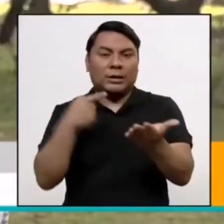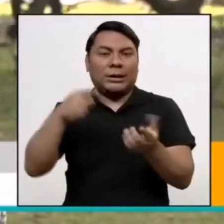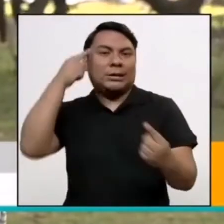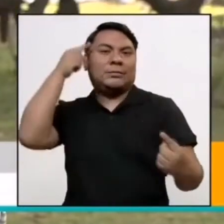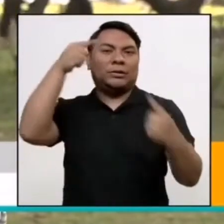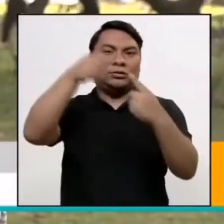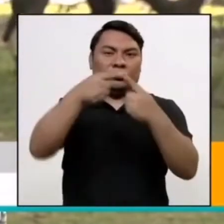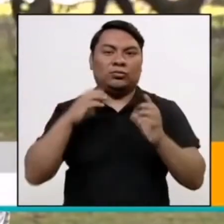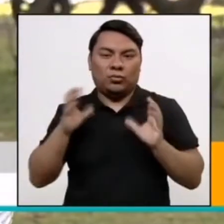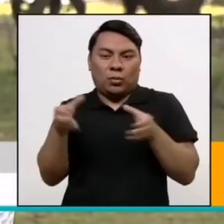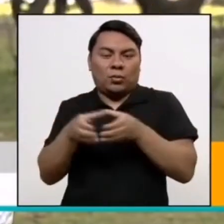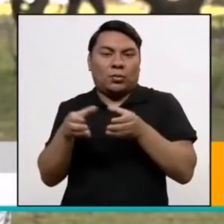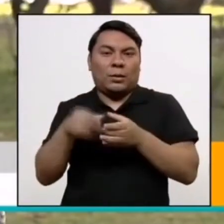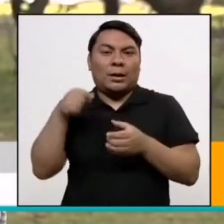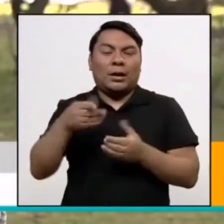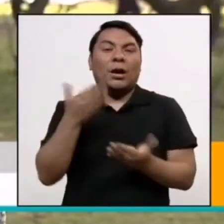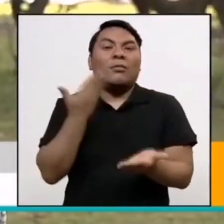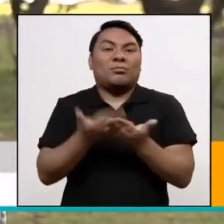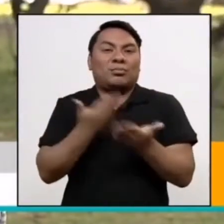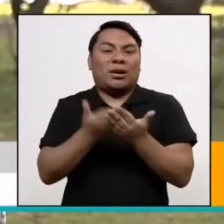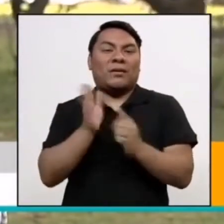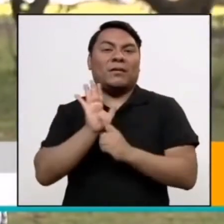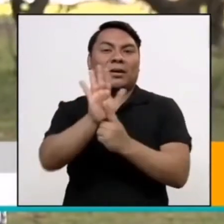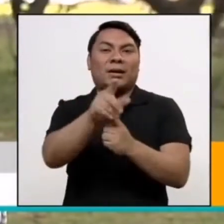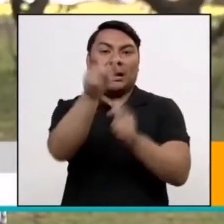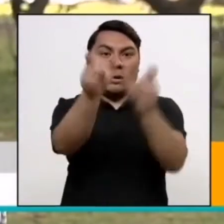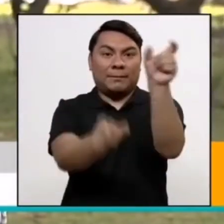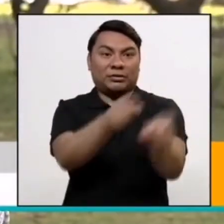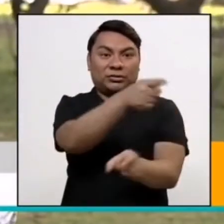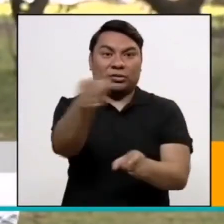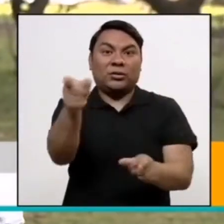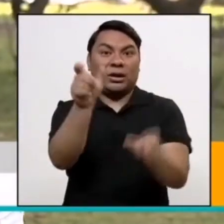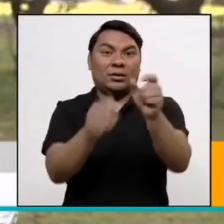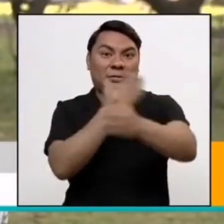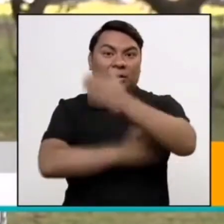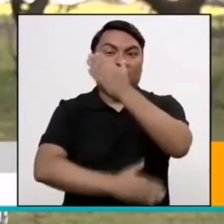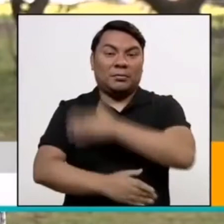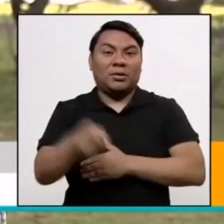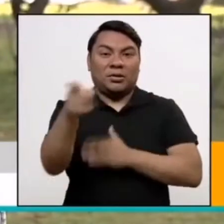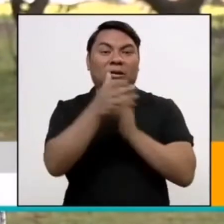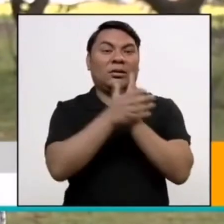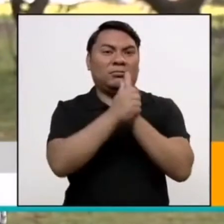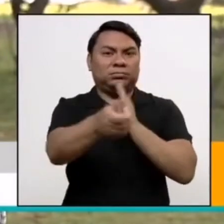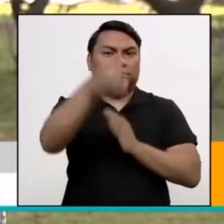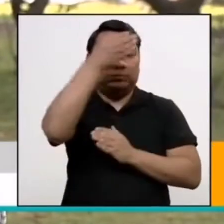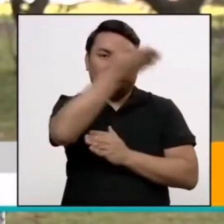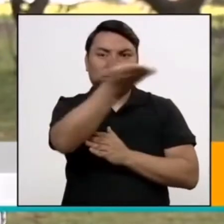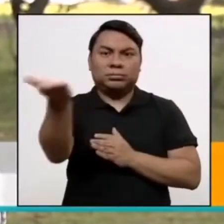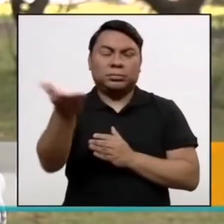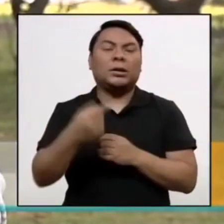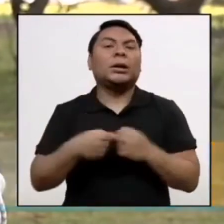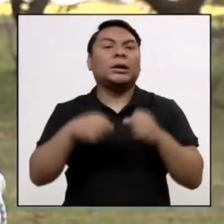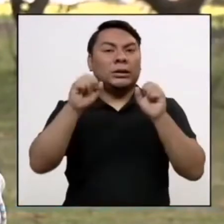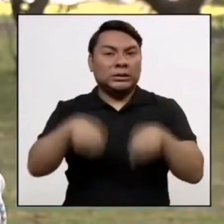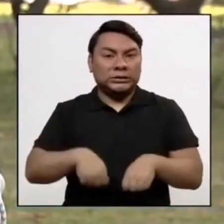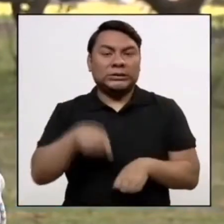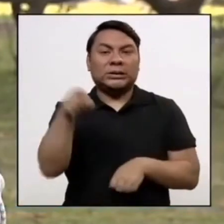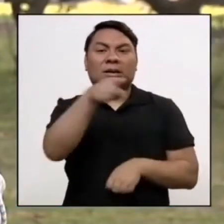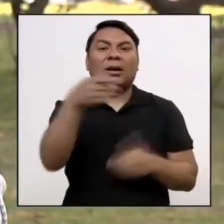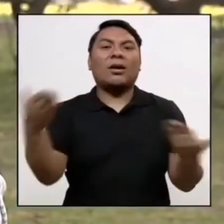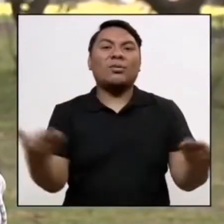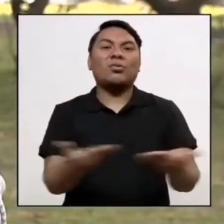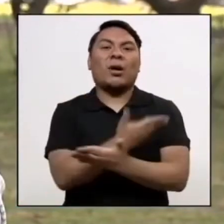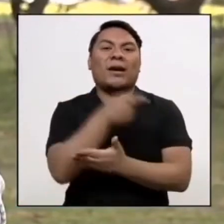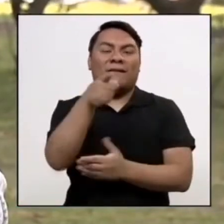estos estudios han demostrado que las personas con discapacidad, las personas con habilidades diferentes, justamente son los